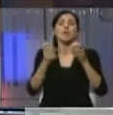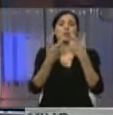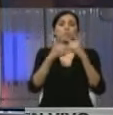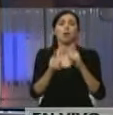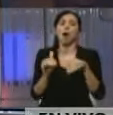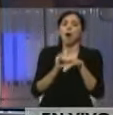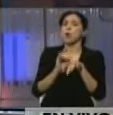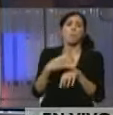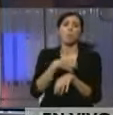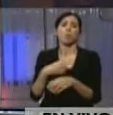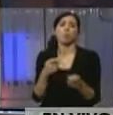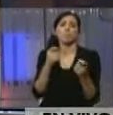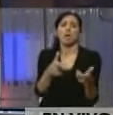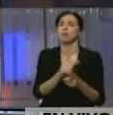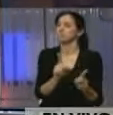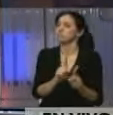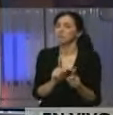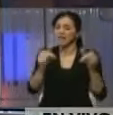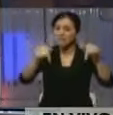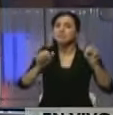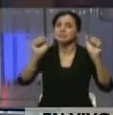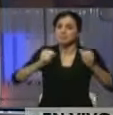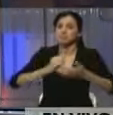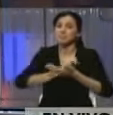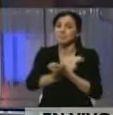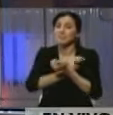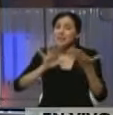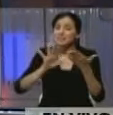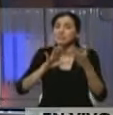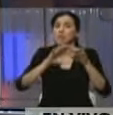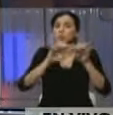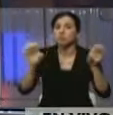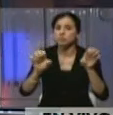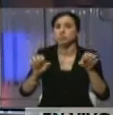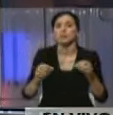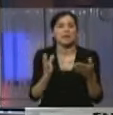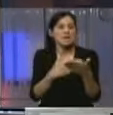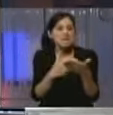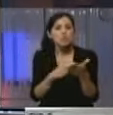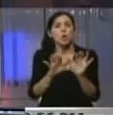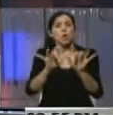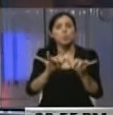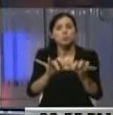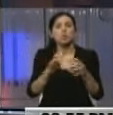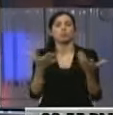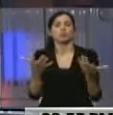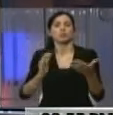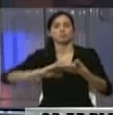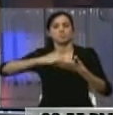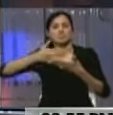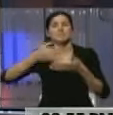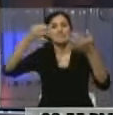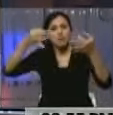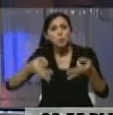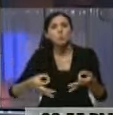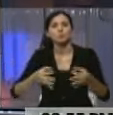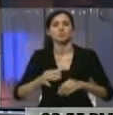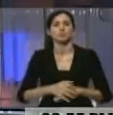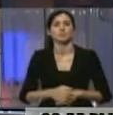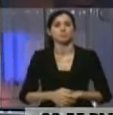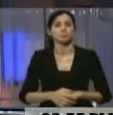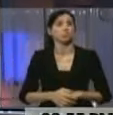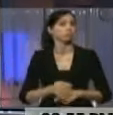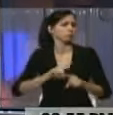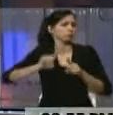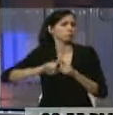en la educación pública, gratuita y de calidad, y que la gente tenga sus libros, sus computadoras, su seguridad, y así por el